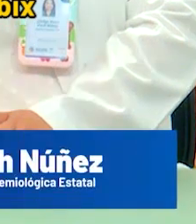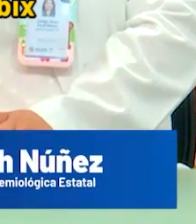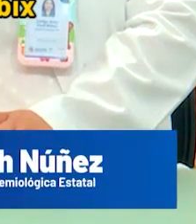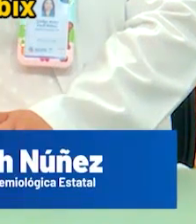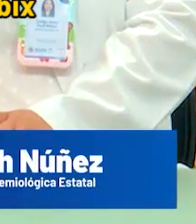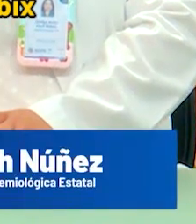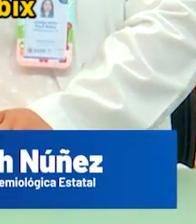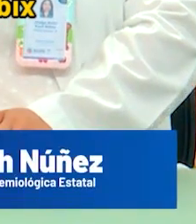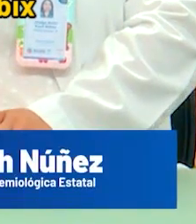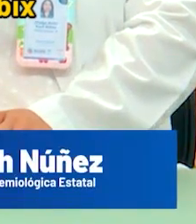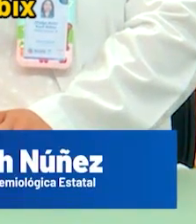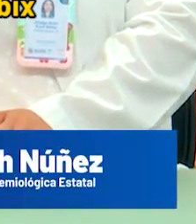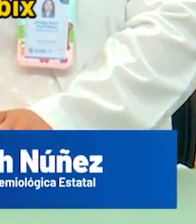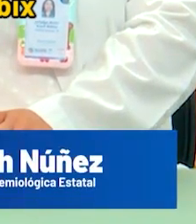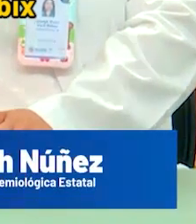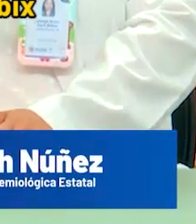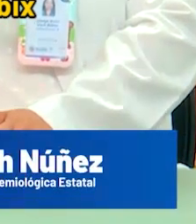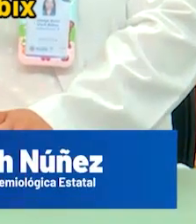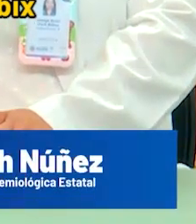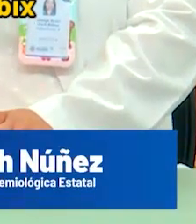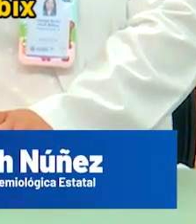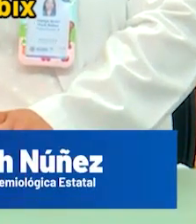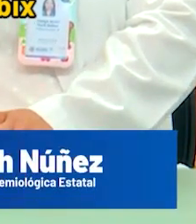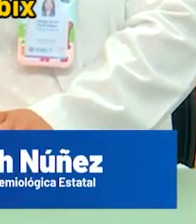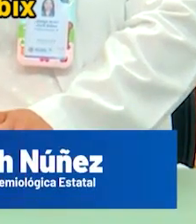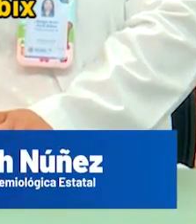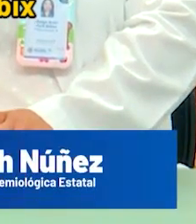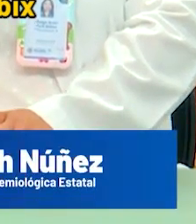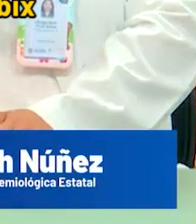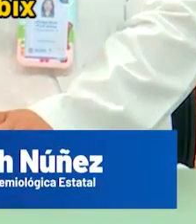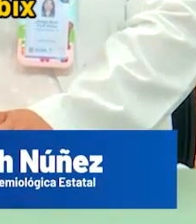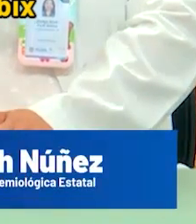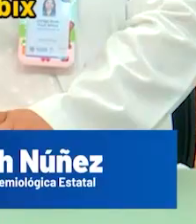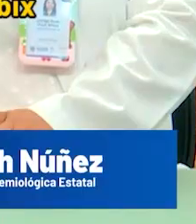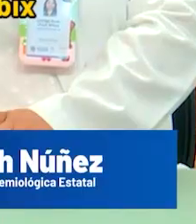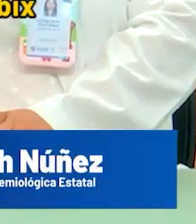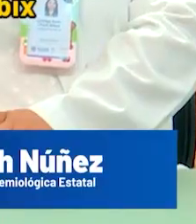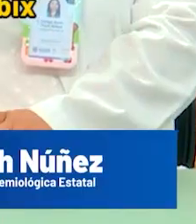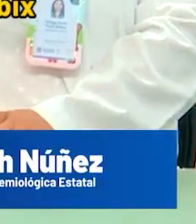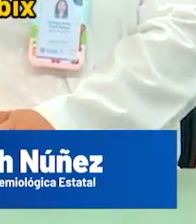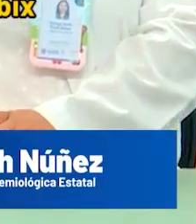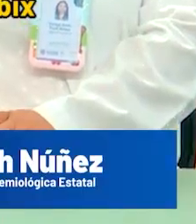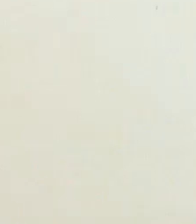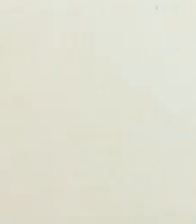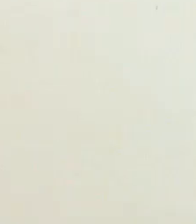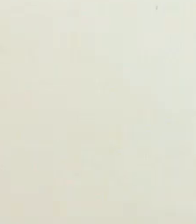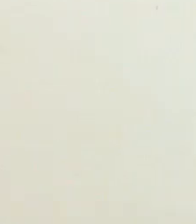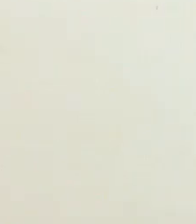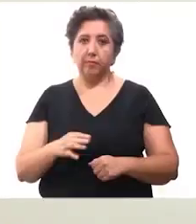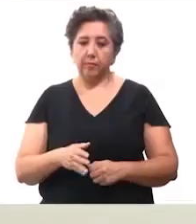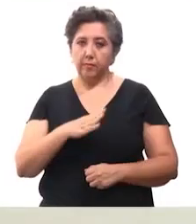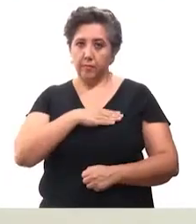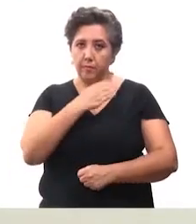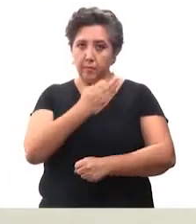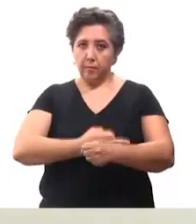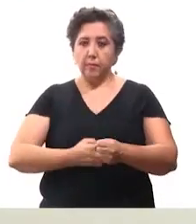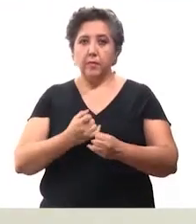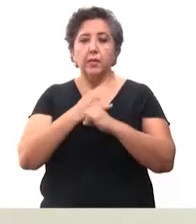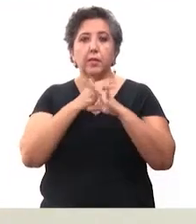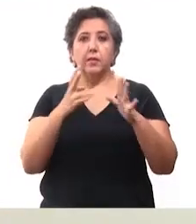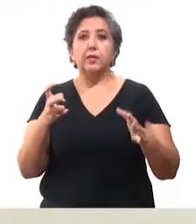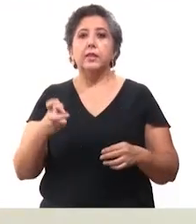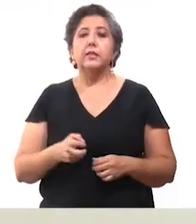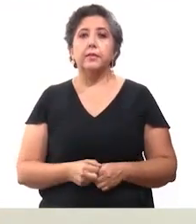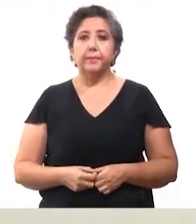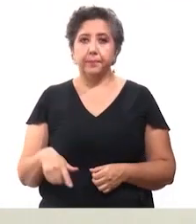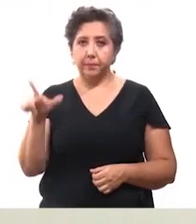Buenas tardes. Nos disponemos a dar el parte médico relacionado con el COVID-19 en Yucatán. Adelante, doctora. Gracias, doctora. Buenas tardes. Este es el